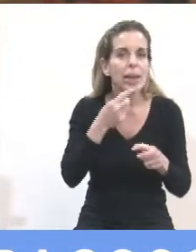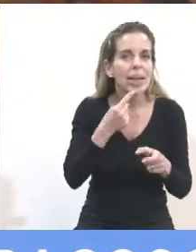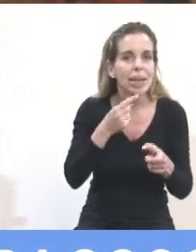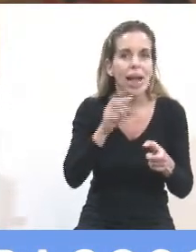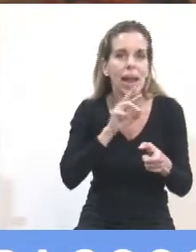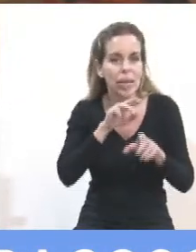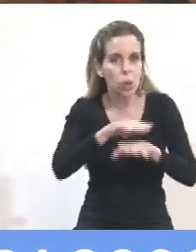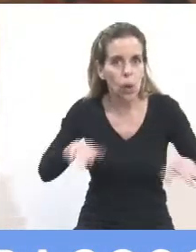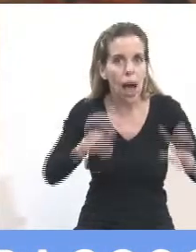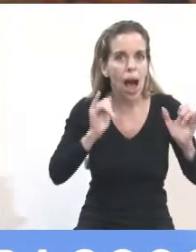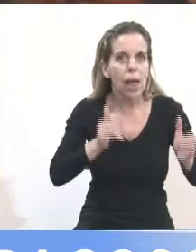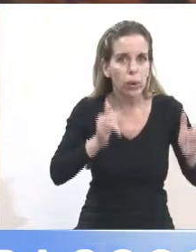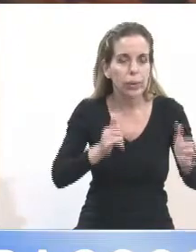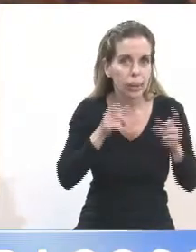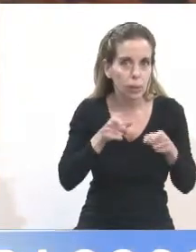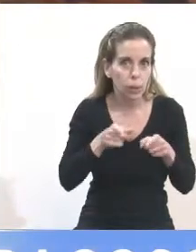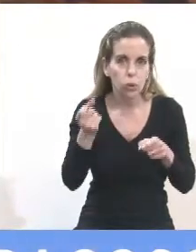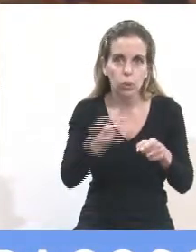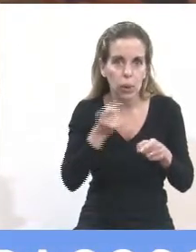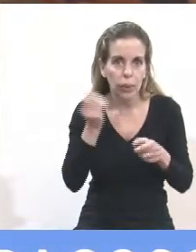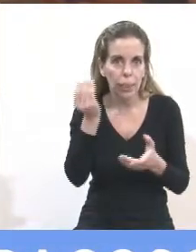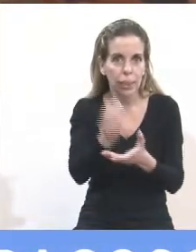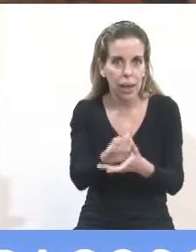porque ella, la justicia,